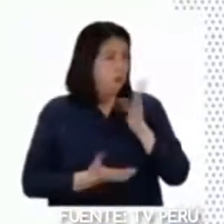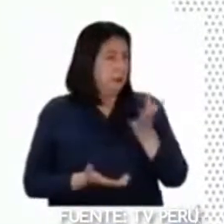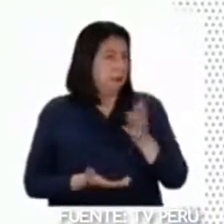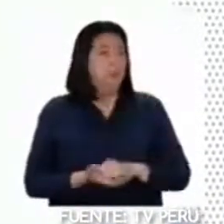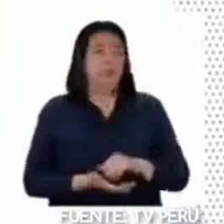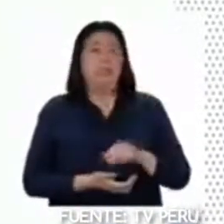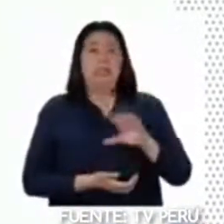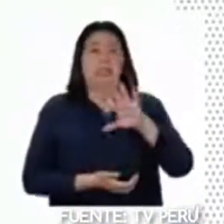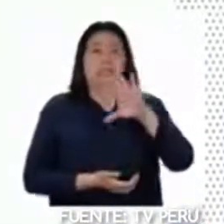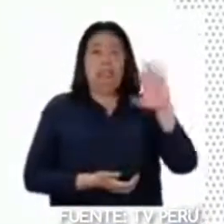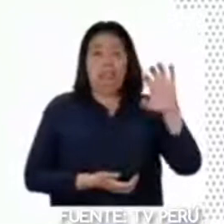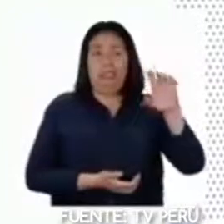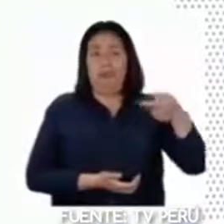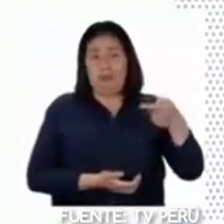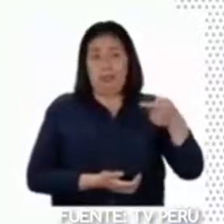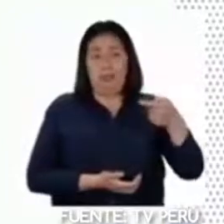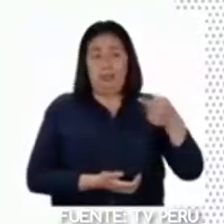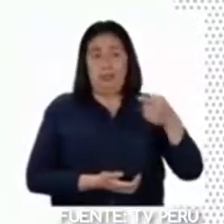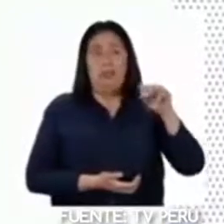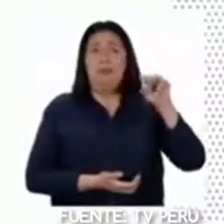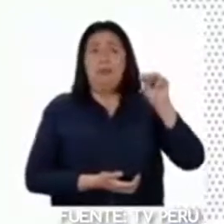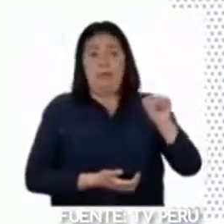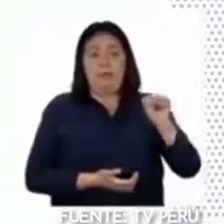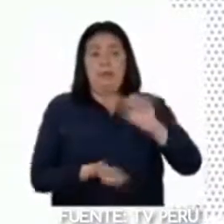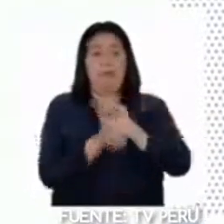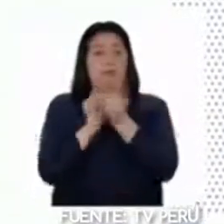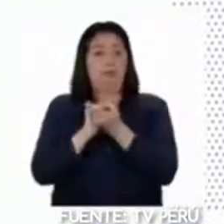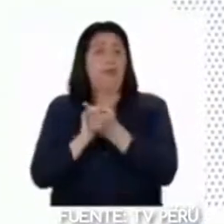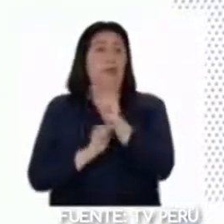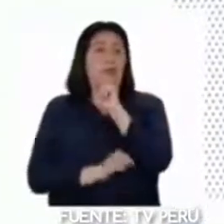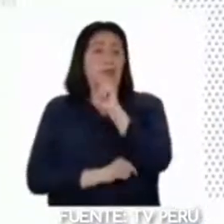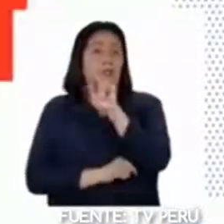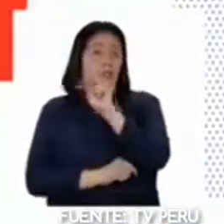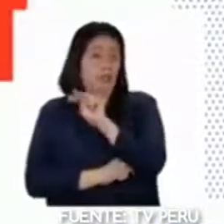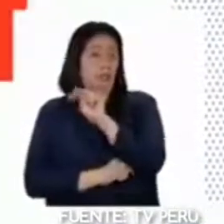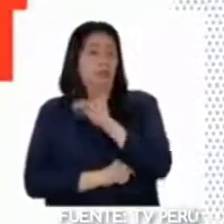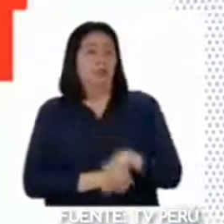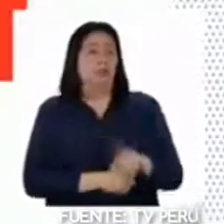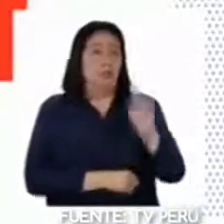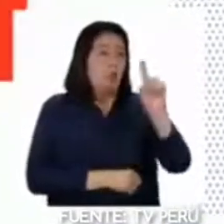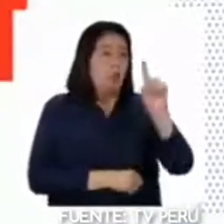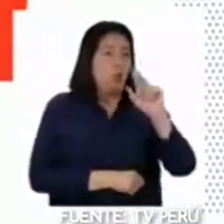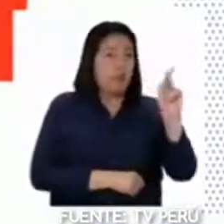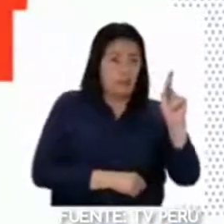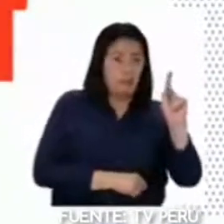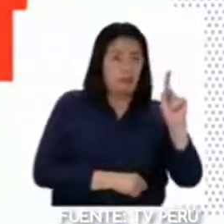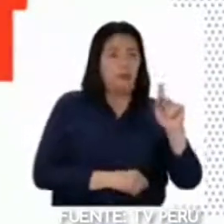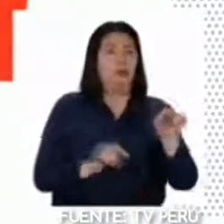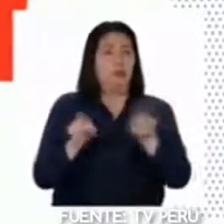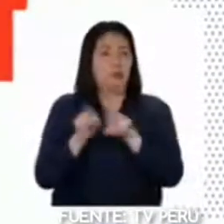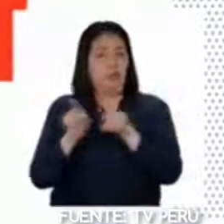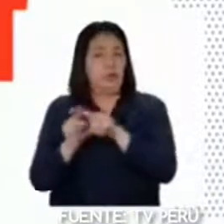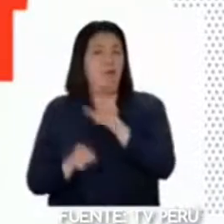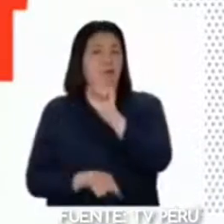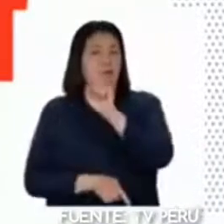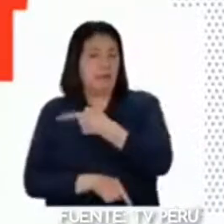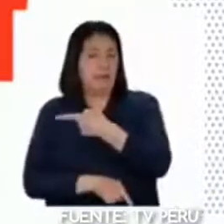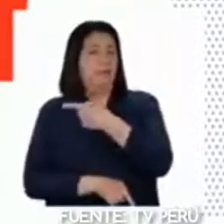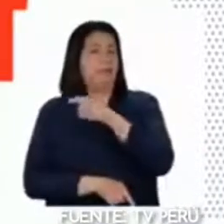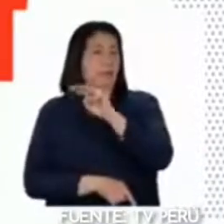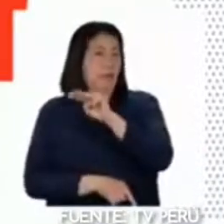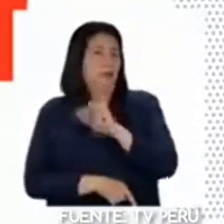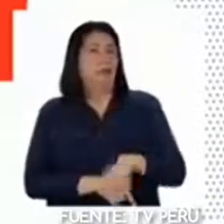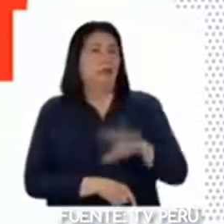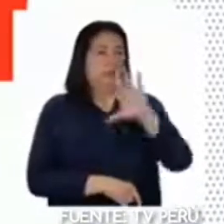entonces 500.000 metros a kilómetros. Como en un kilómetro hay 1.000 metros,